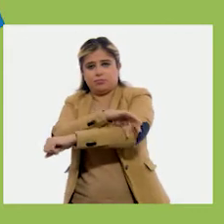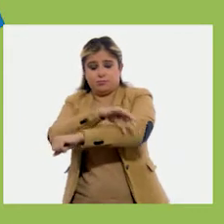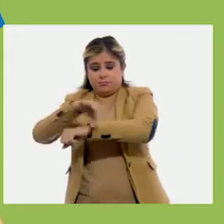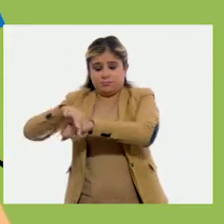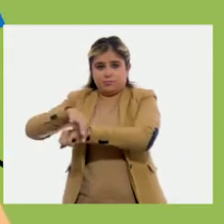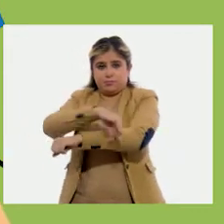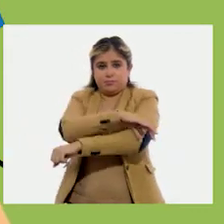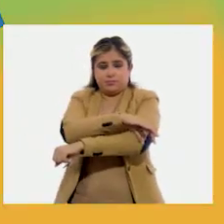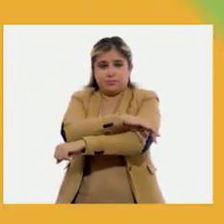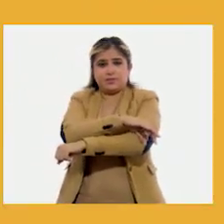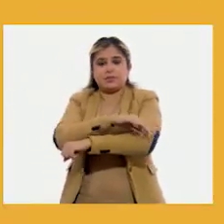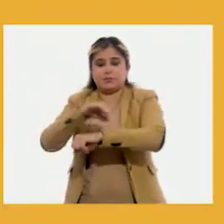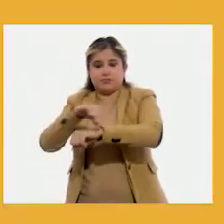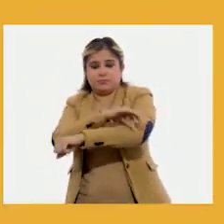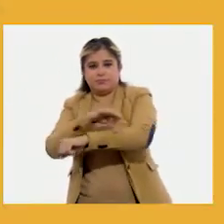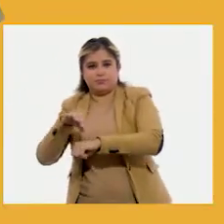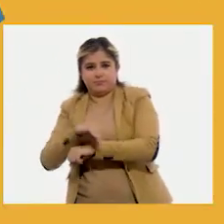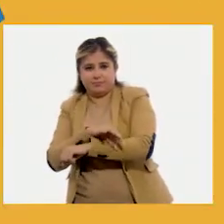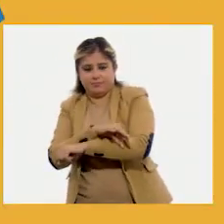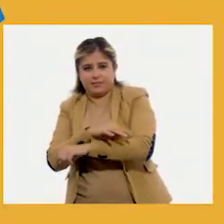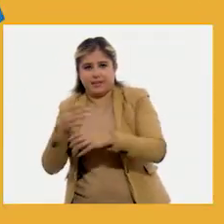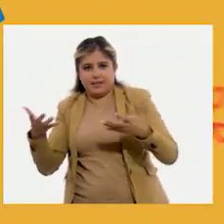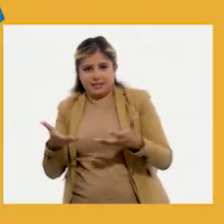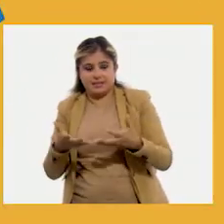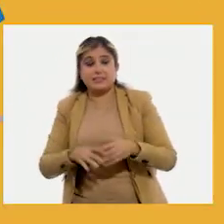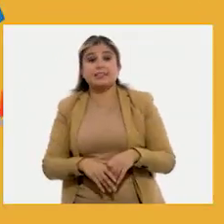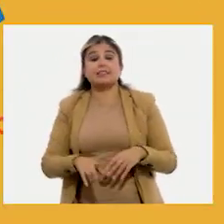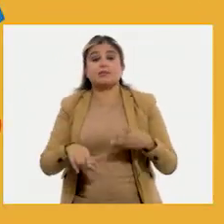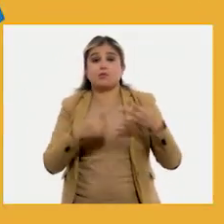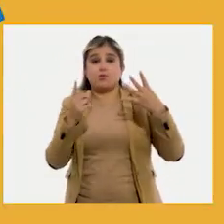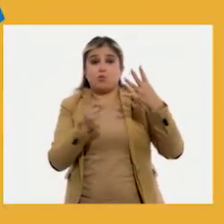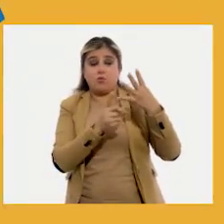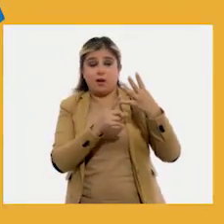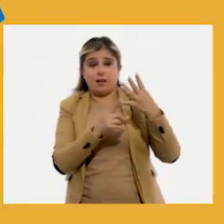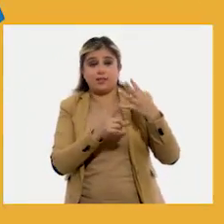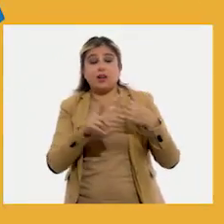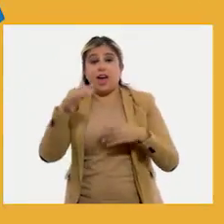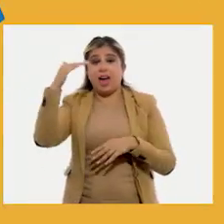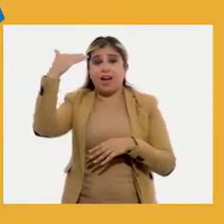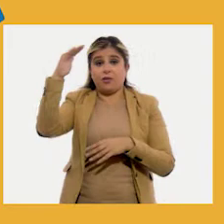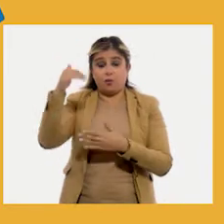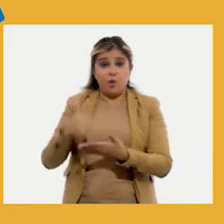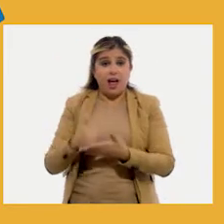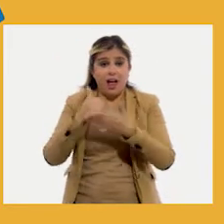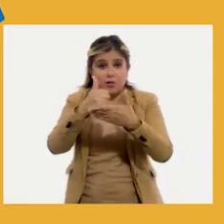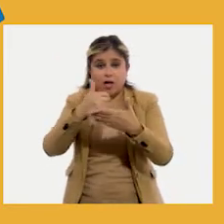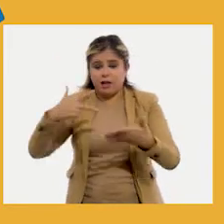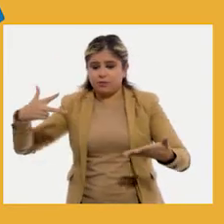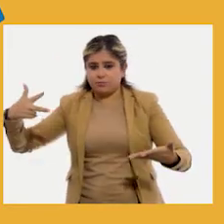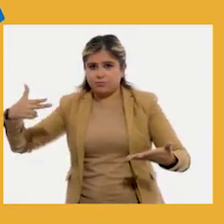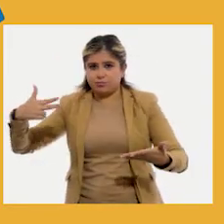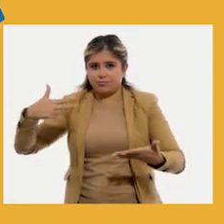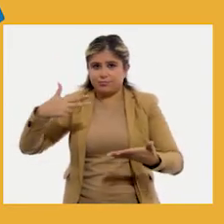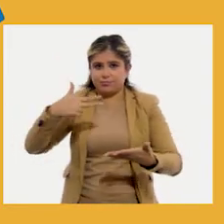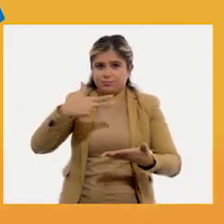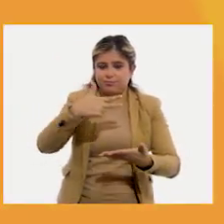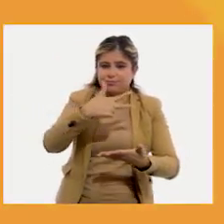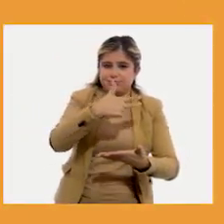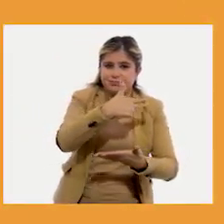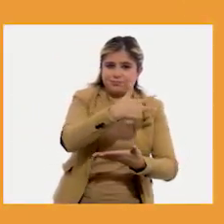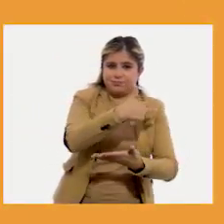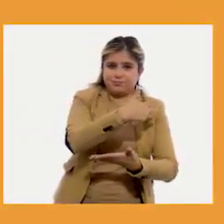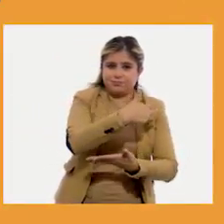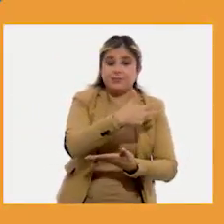horizontal entre los dos puntos. 4. Con ayuda de un adulto, corta sobre la línea horizontal que